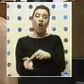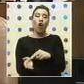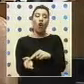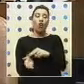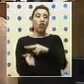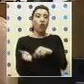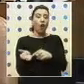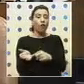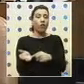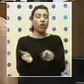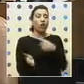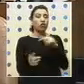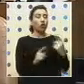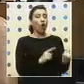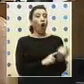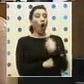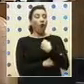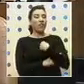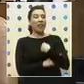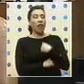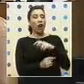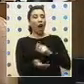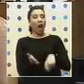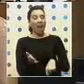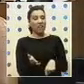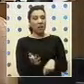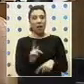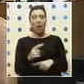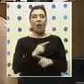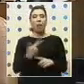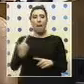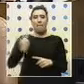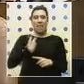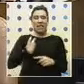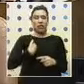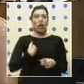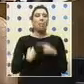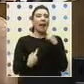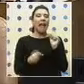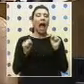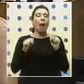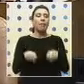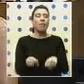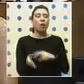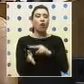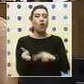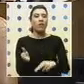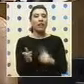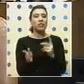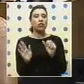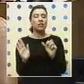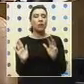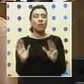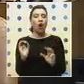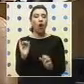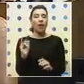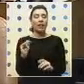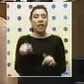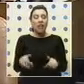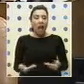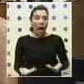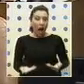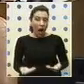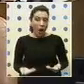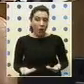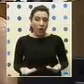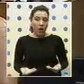Nadie nos puso una pistola en el pecho para que dijéramos, bueno, al convenio 169 con la OIT y ahora, porque